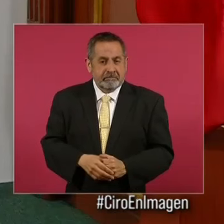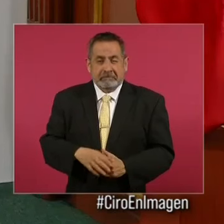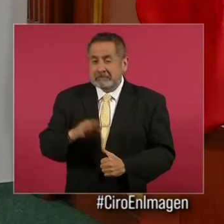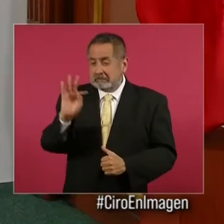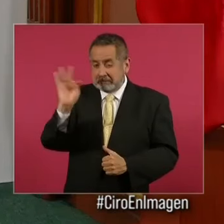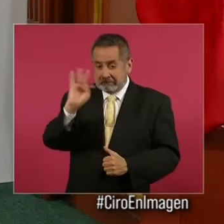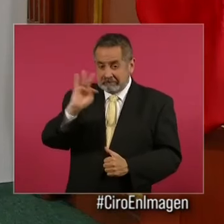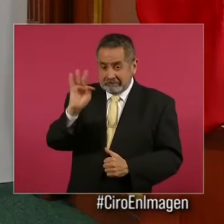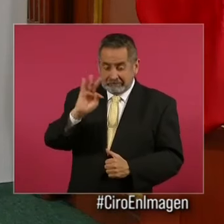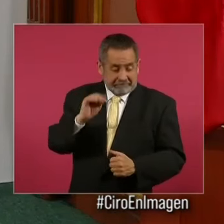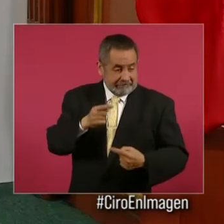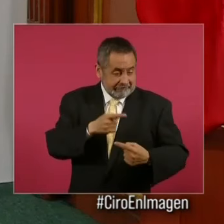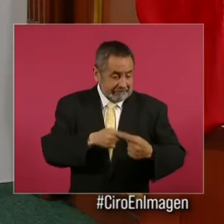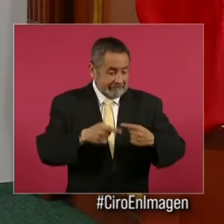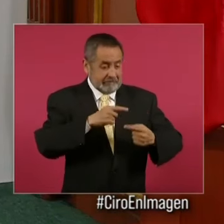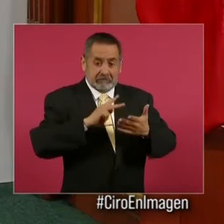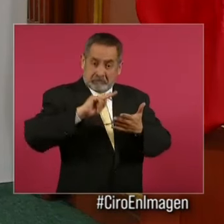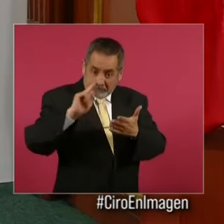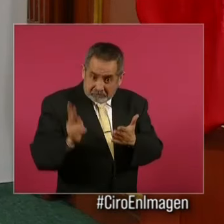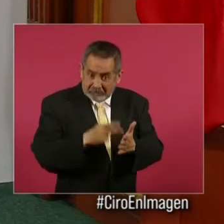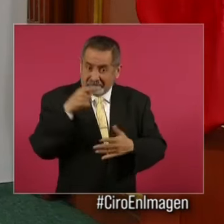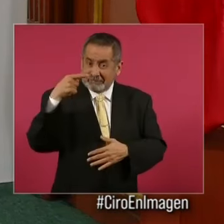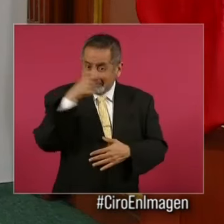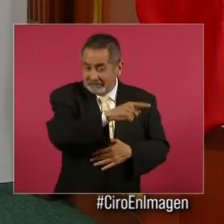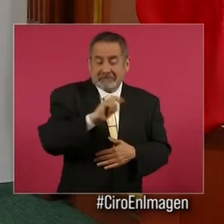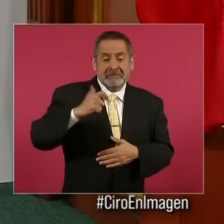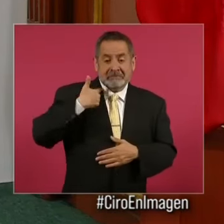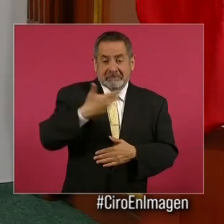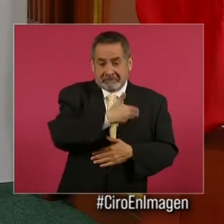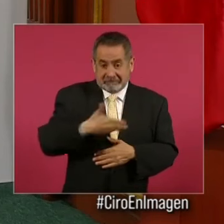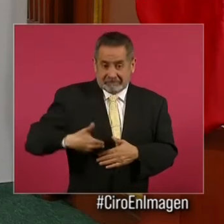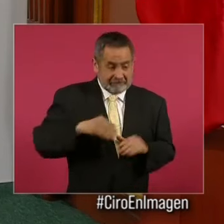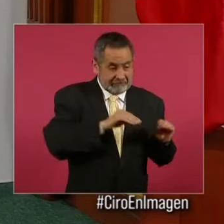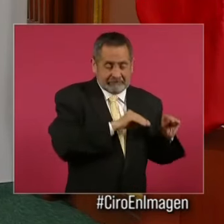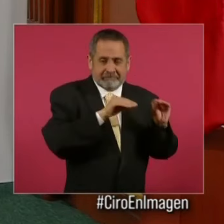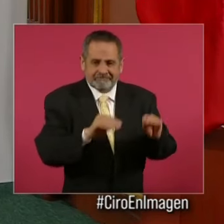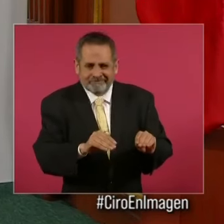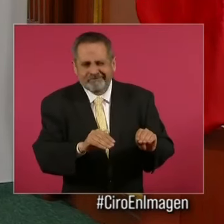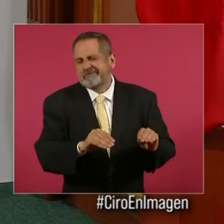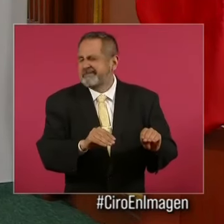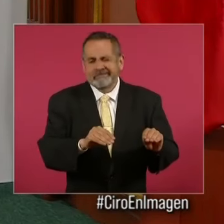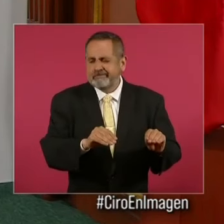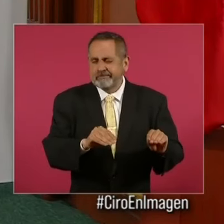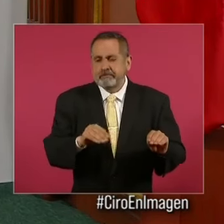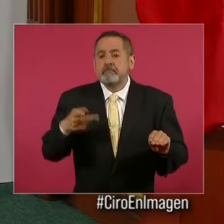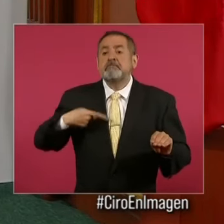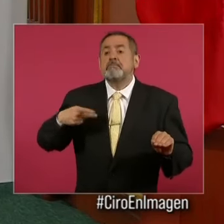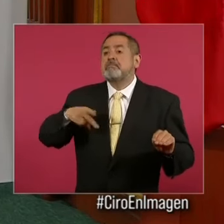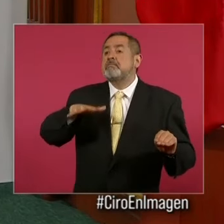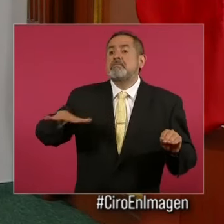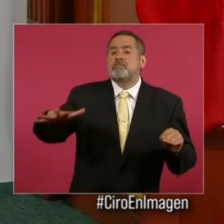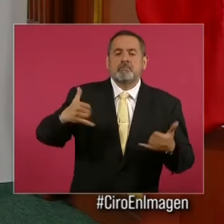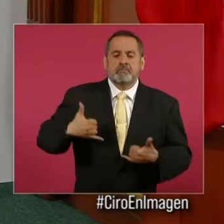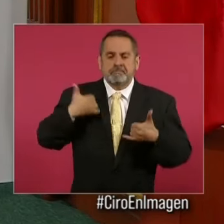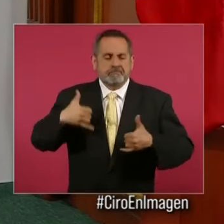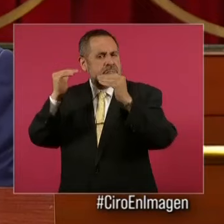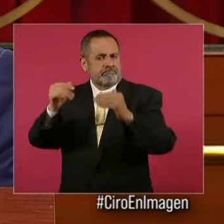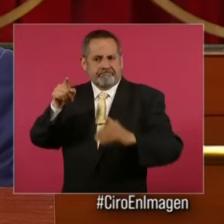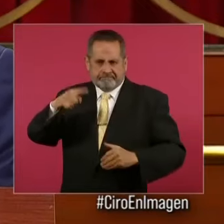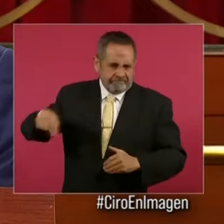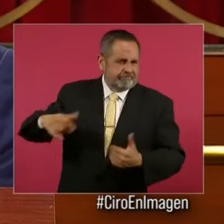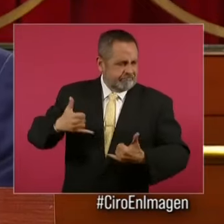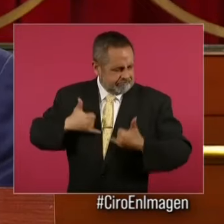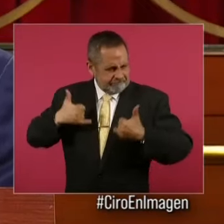regresan los corruptos, las nuevas generaciones puedan, llegando el momento, recuperar el